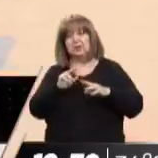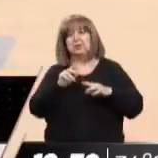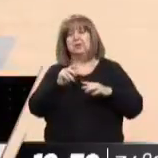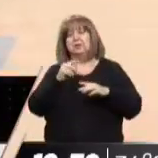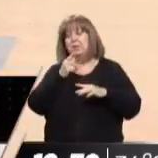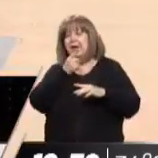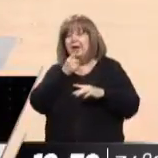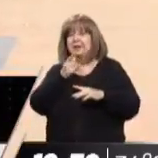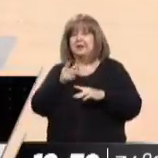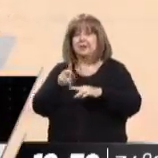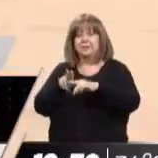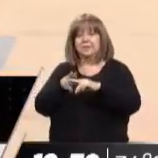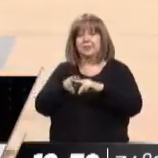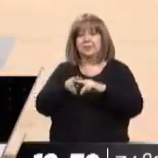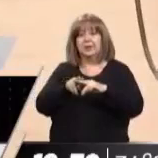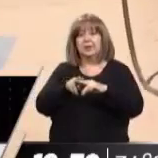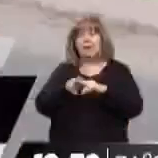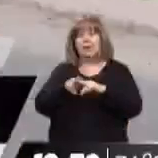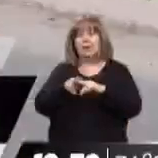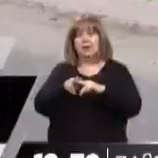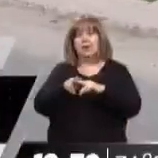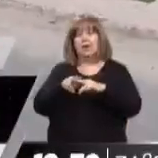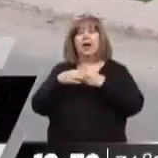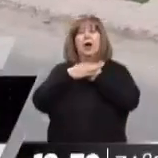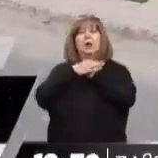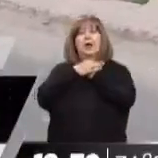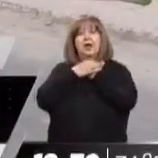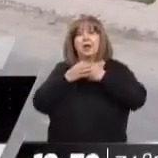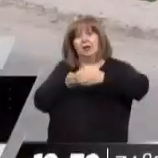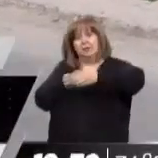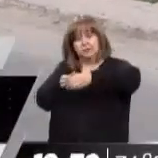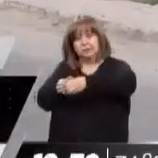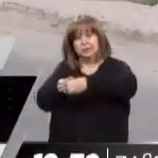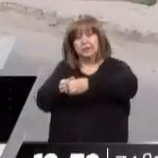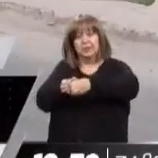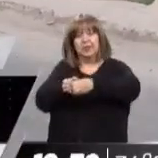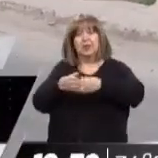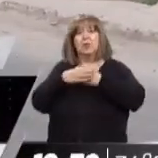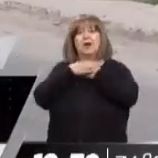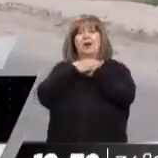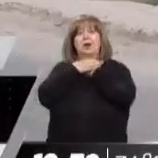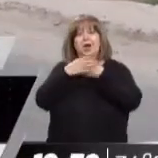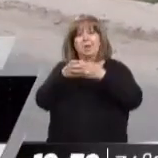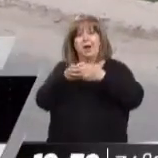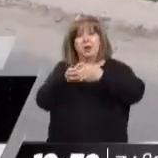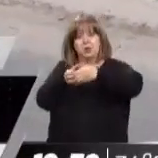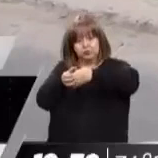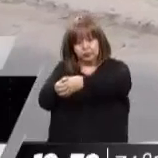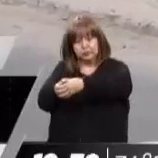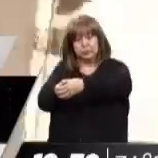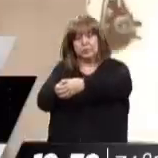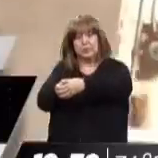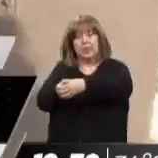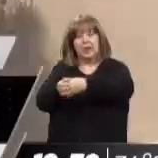forenses, que le habían practicado la mecánica del ahorcamiento, es decir, que la habrían asfixiado, y así es como